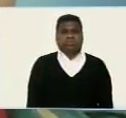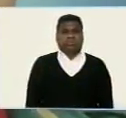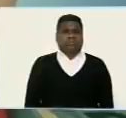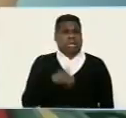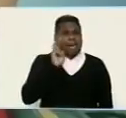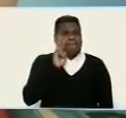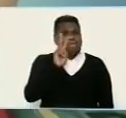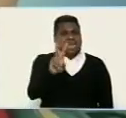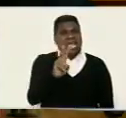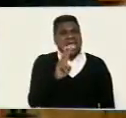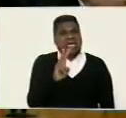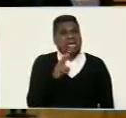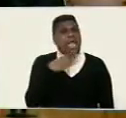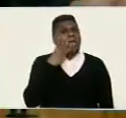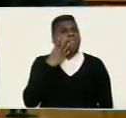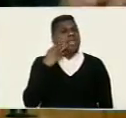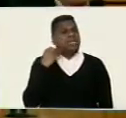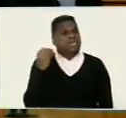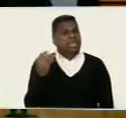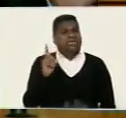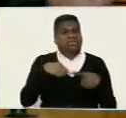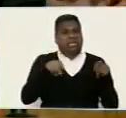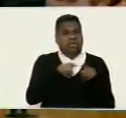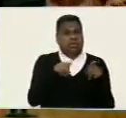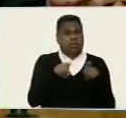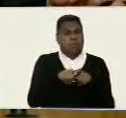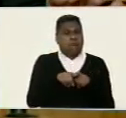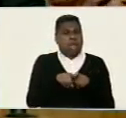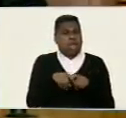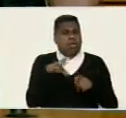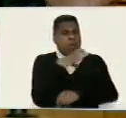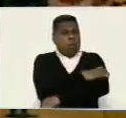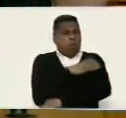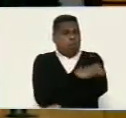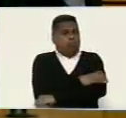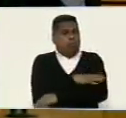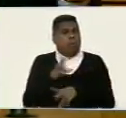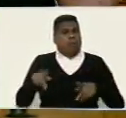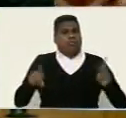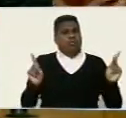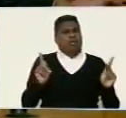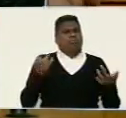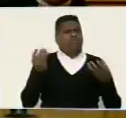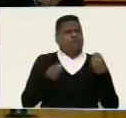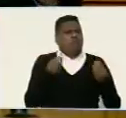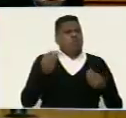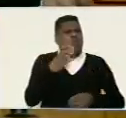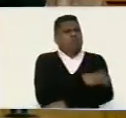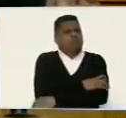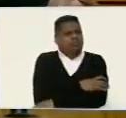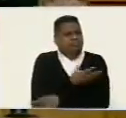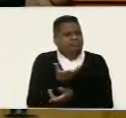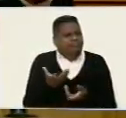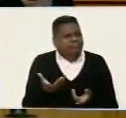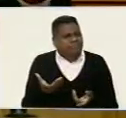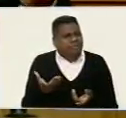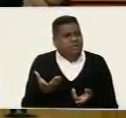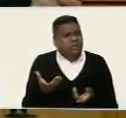Vean las experiencias, cada vez que a la derecha se le da una oportunidad, ¿en qué termina esa oportunidad?